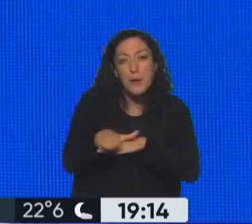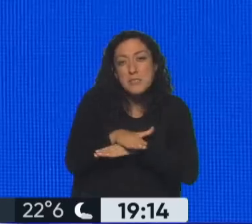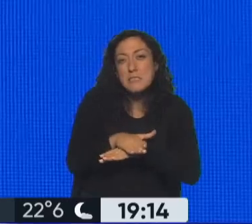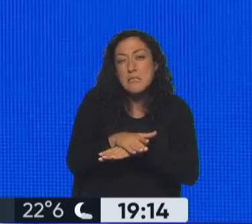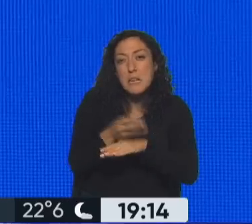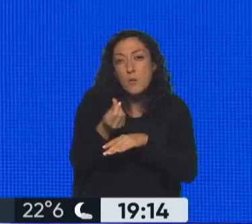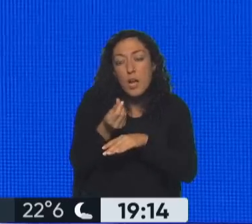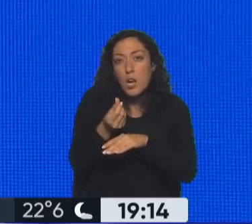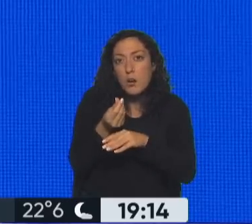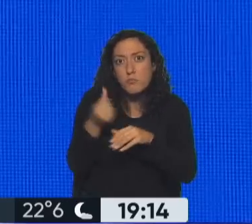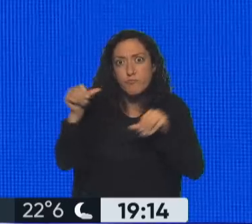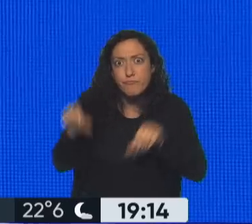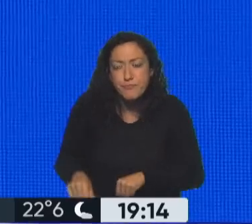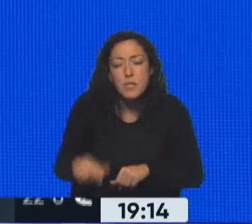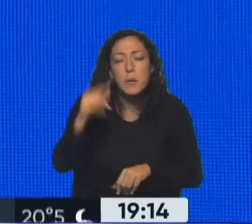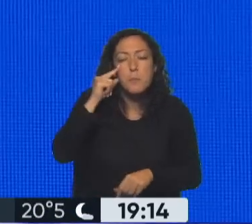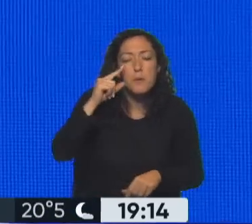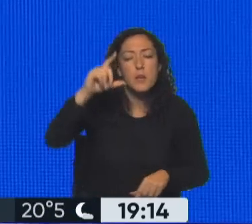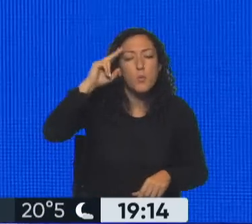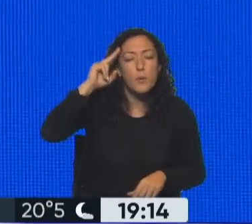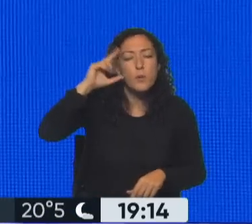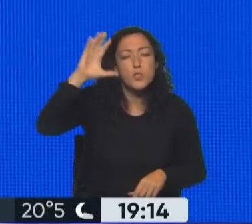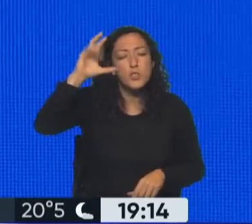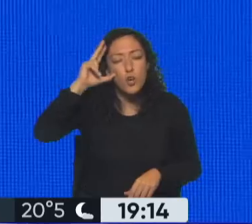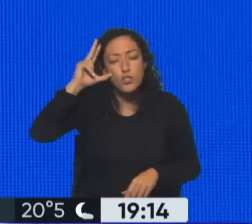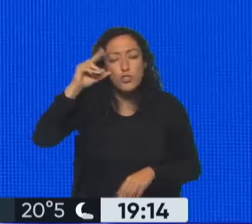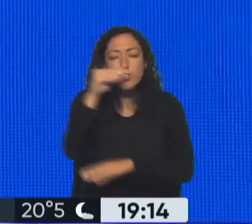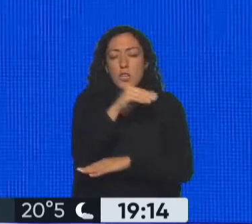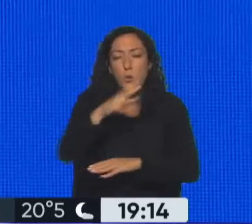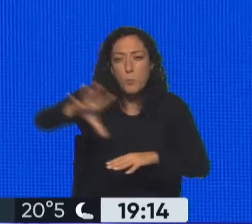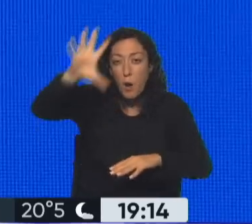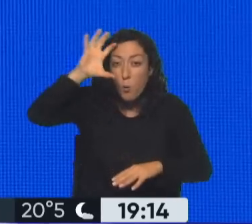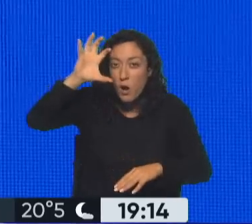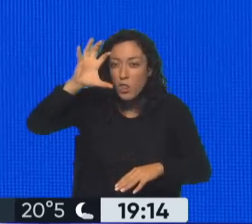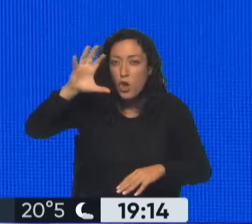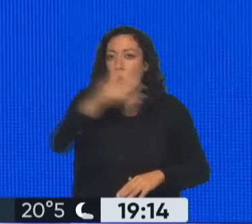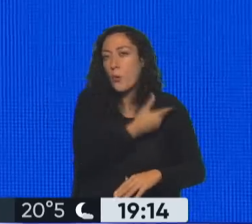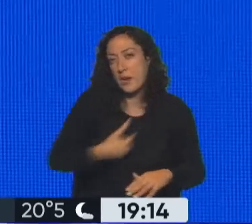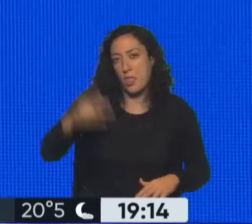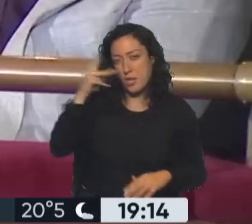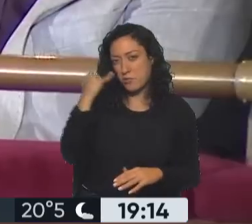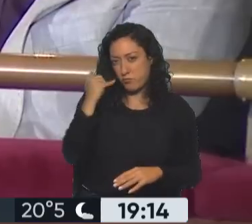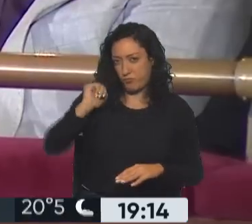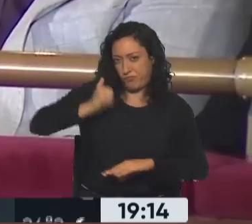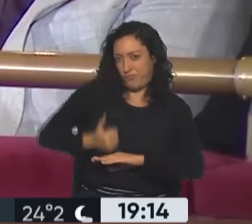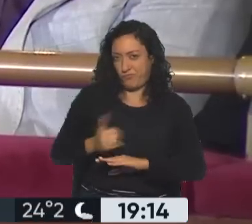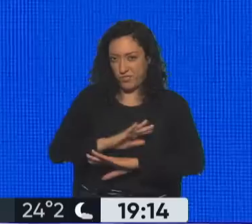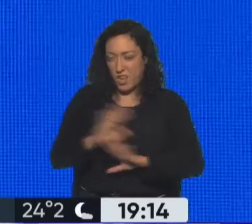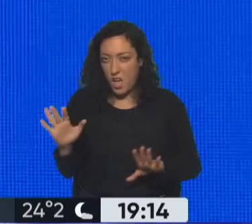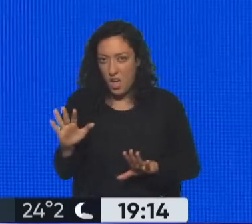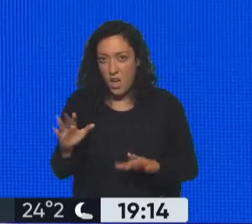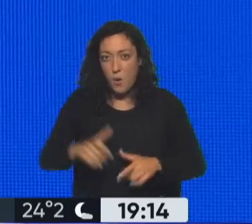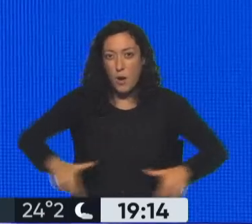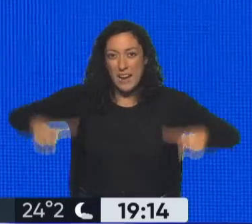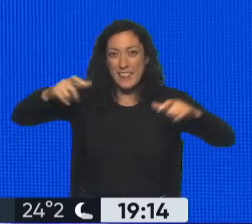que en el año 98, en la provincia de Santa Cruz, Néstor ya era gobernador, el precio del barril